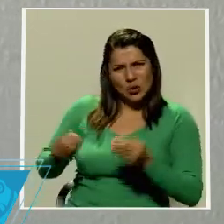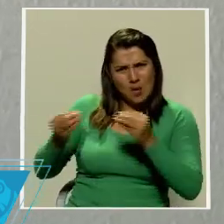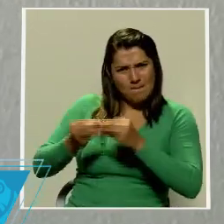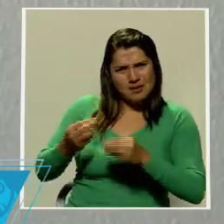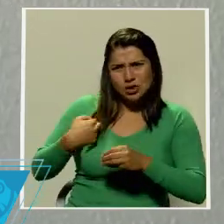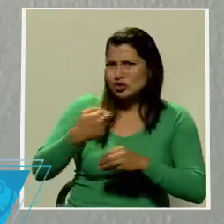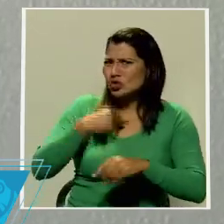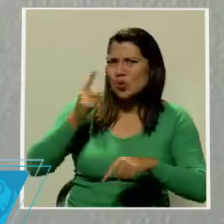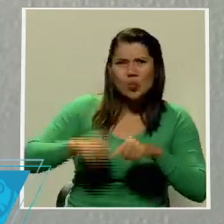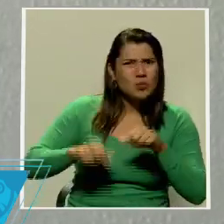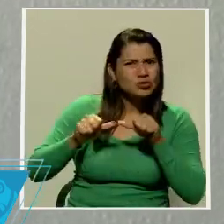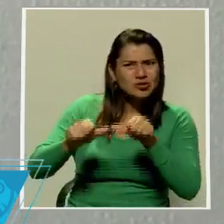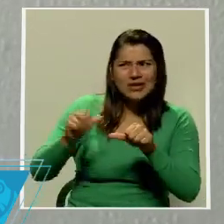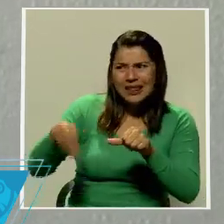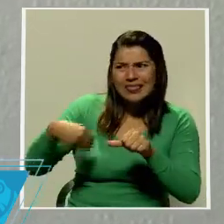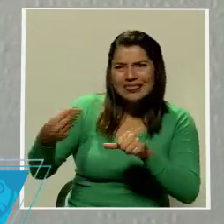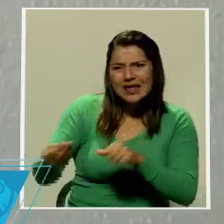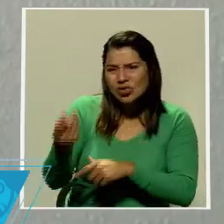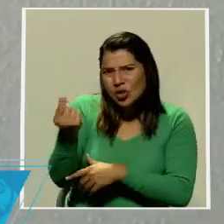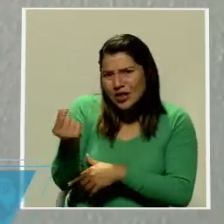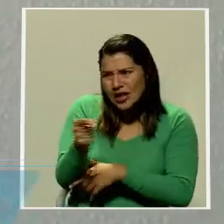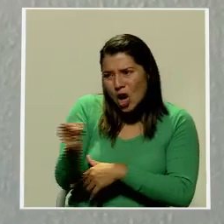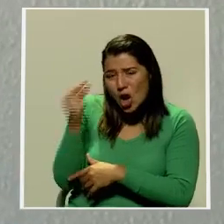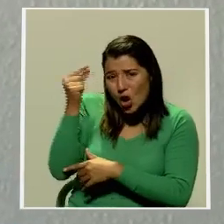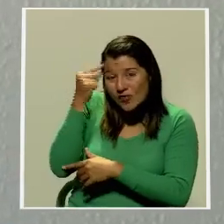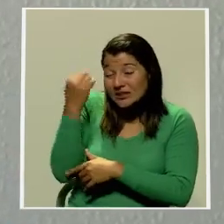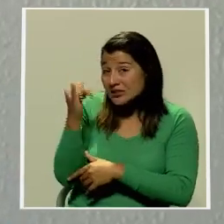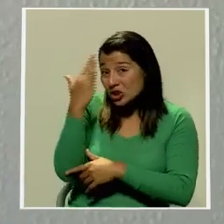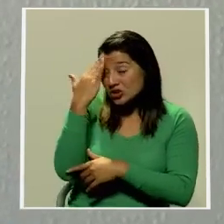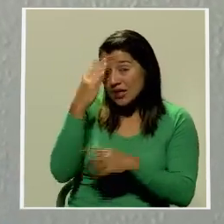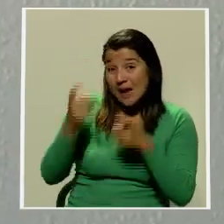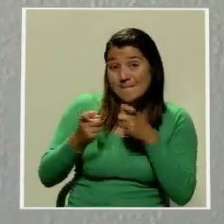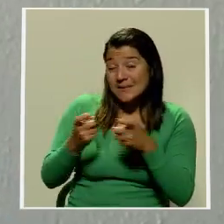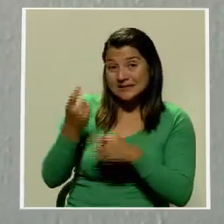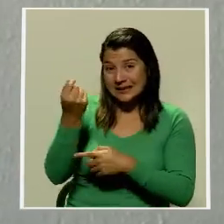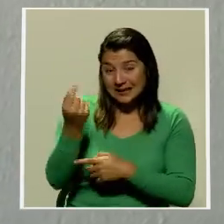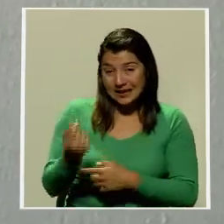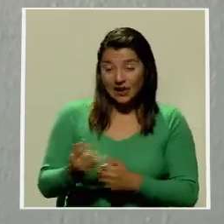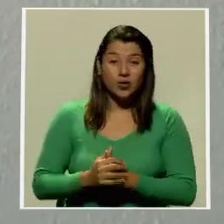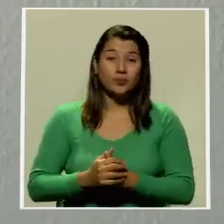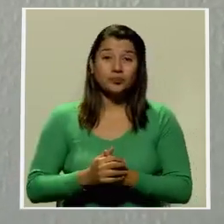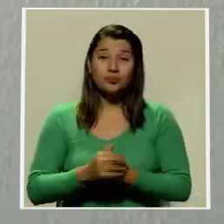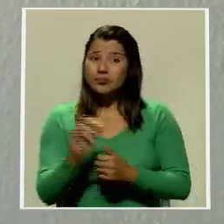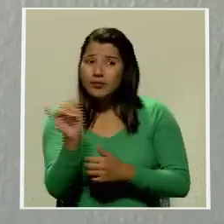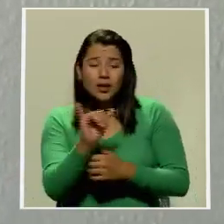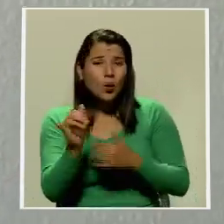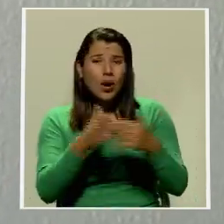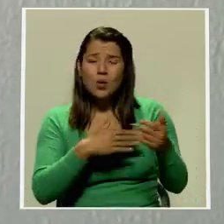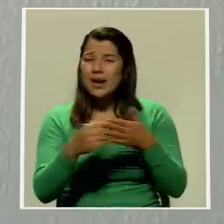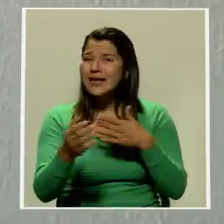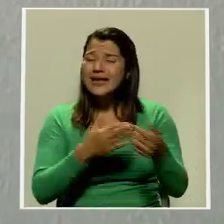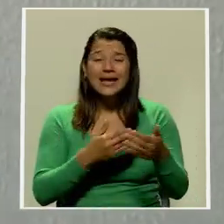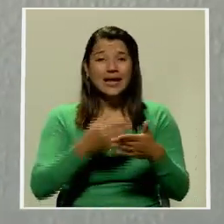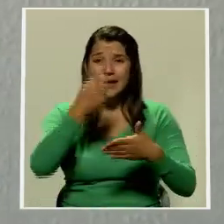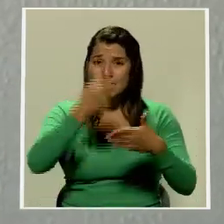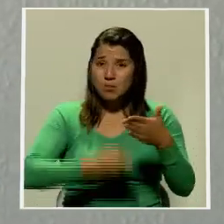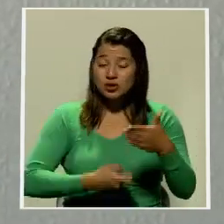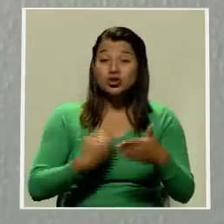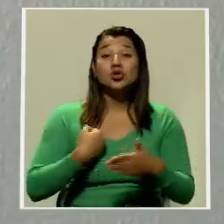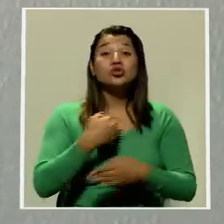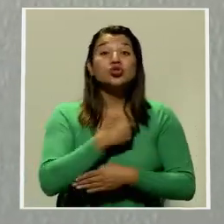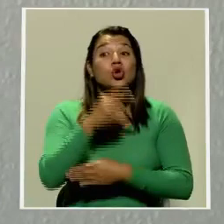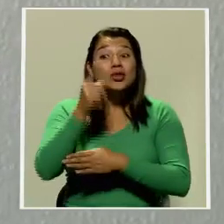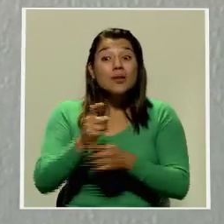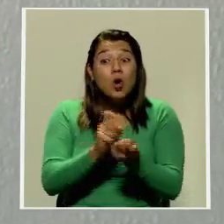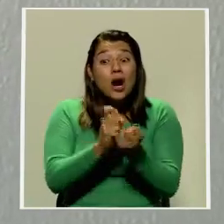sabe administrar los recursos públicos. De ahí mi oposición a cualquier nuevo tipo de impuestos. Lo que tenemos que hacer es una reestructuración